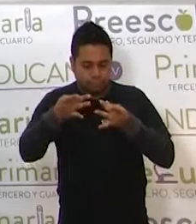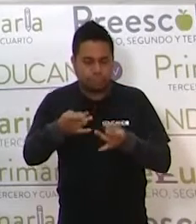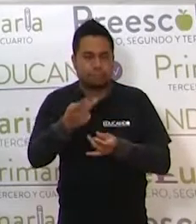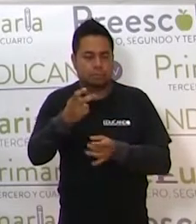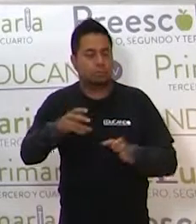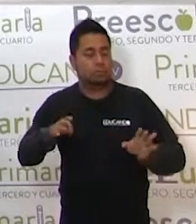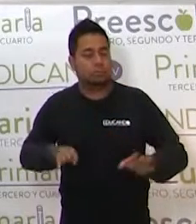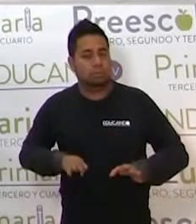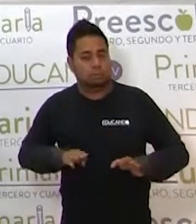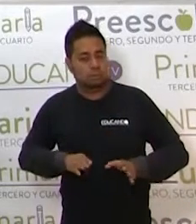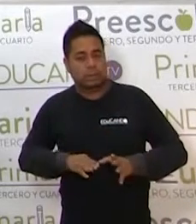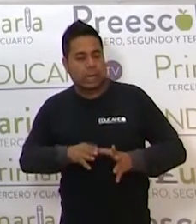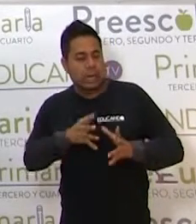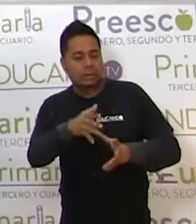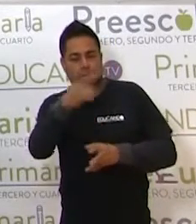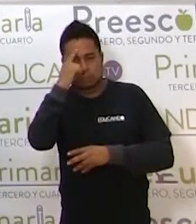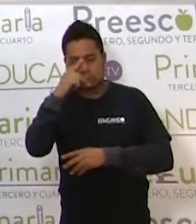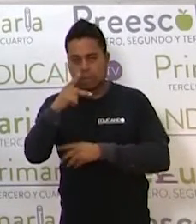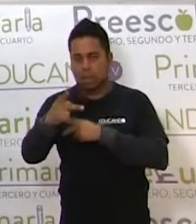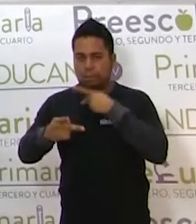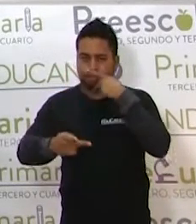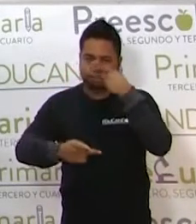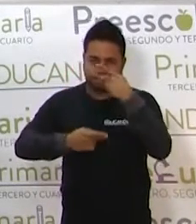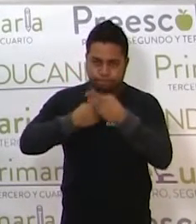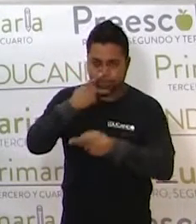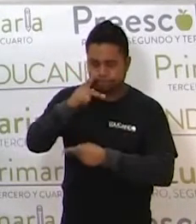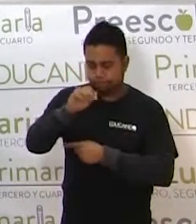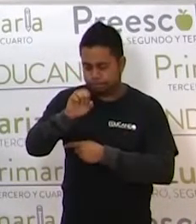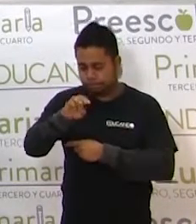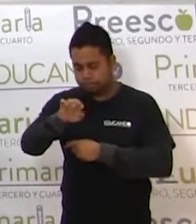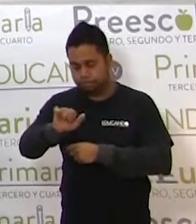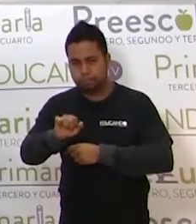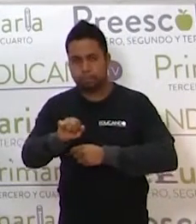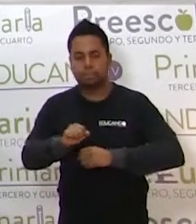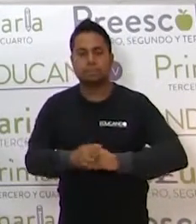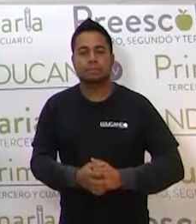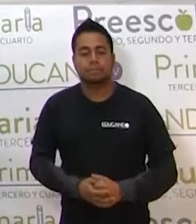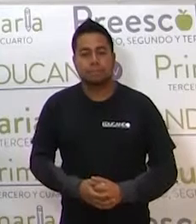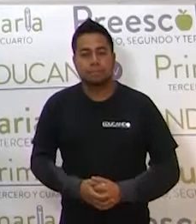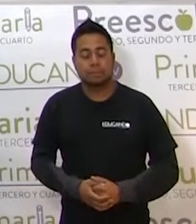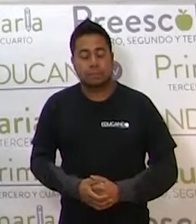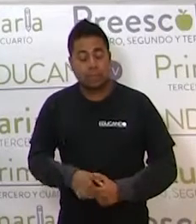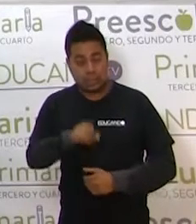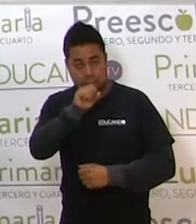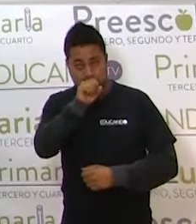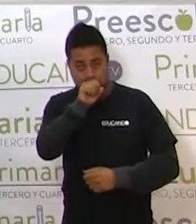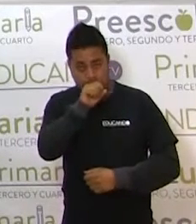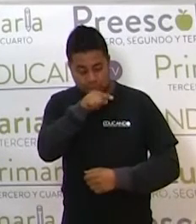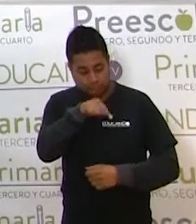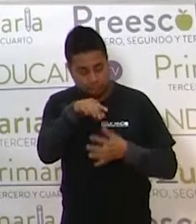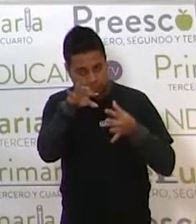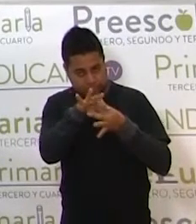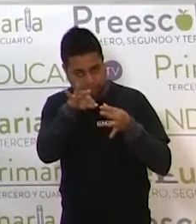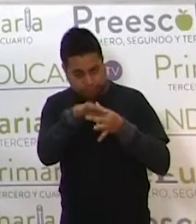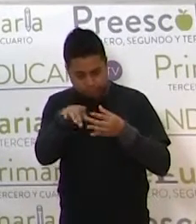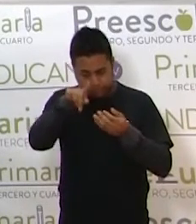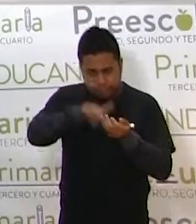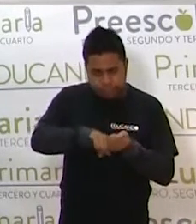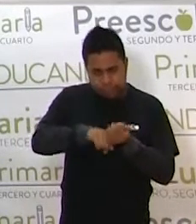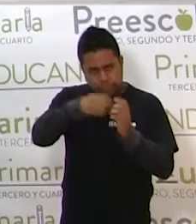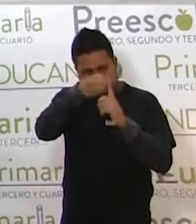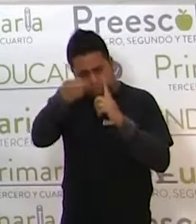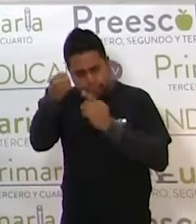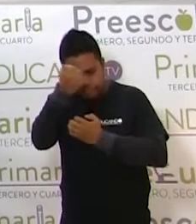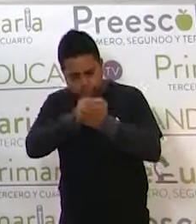característico a los poemas si tú los quieres compartir también hicimos referencia a su estructura al